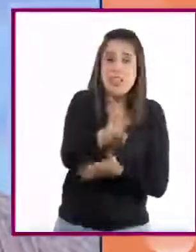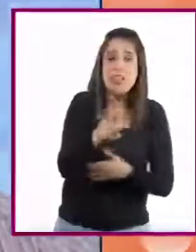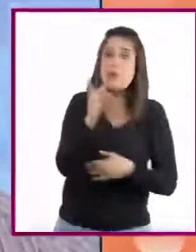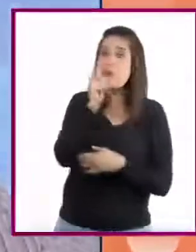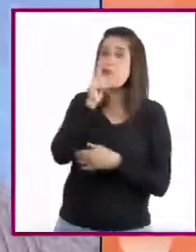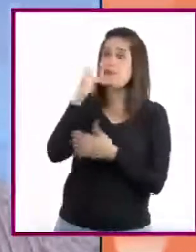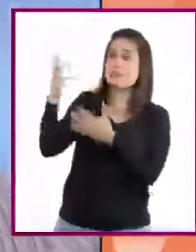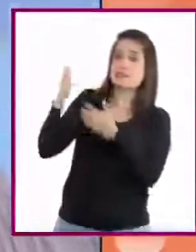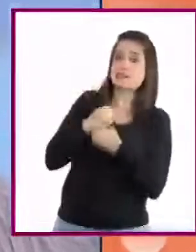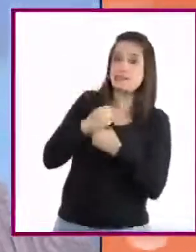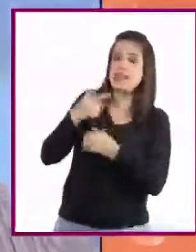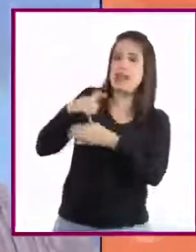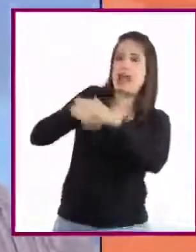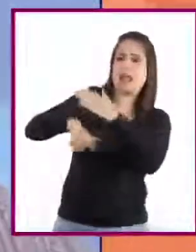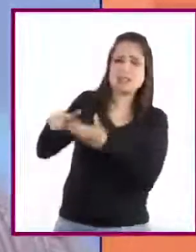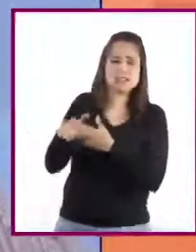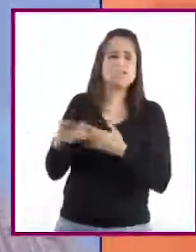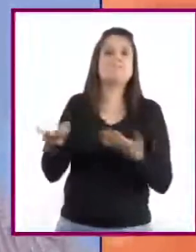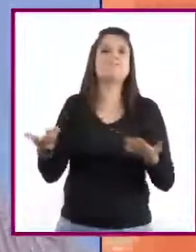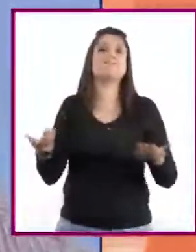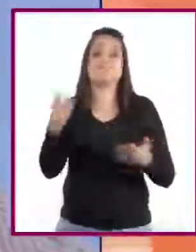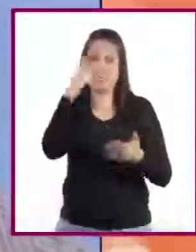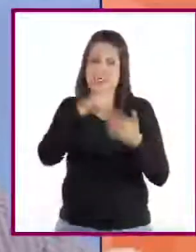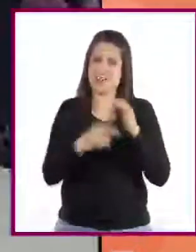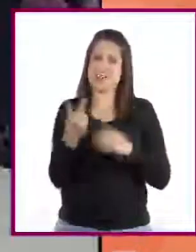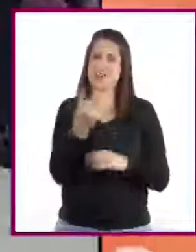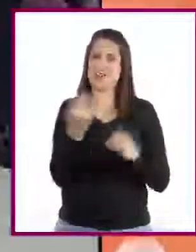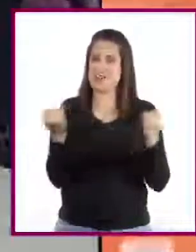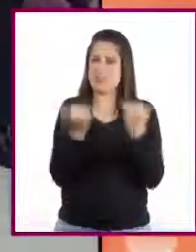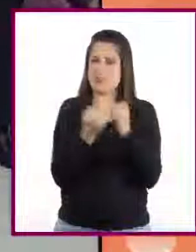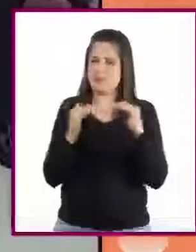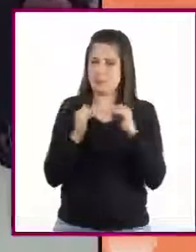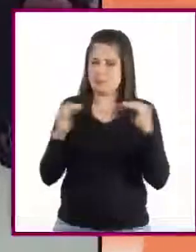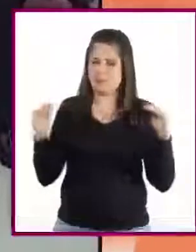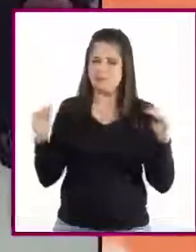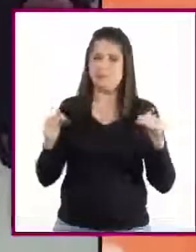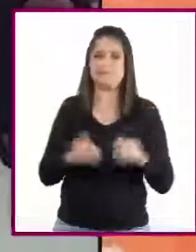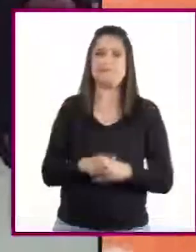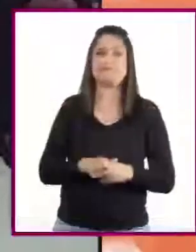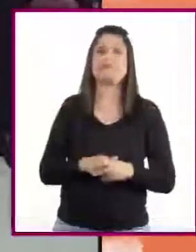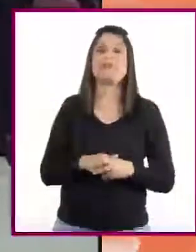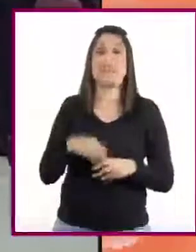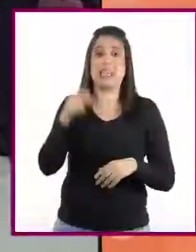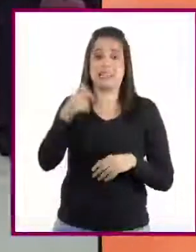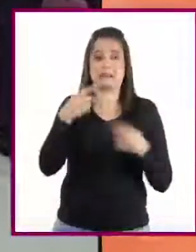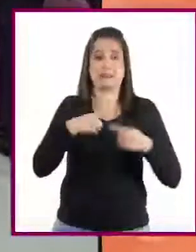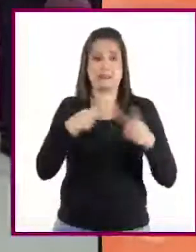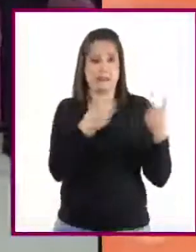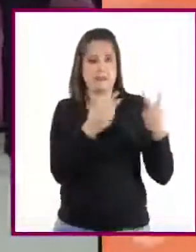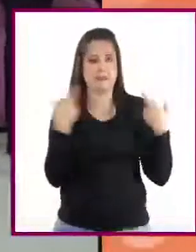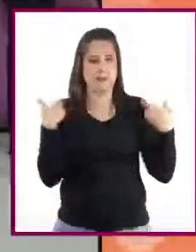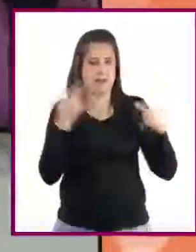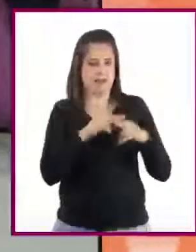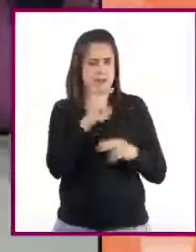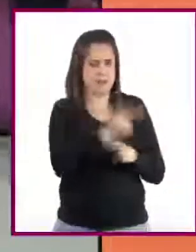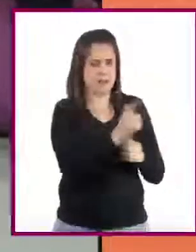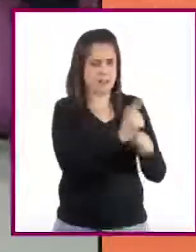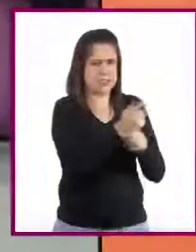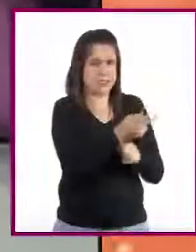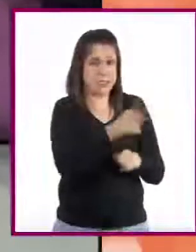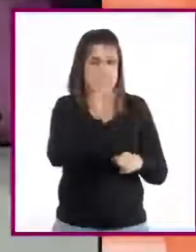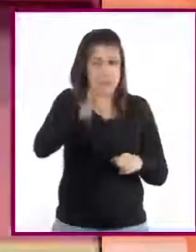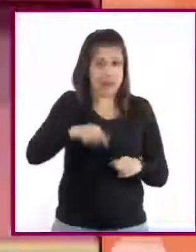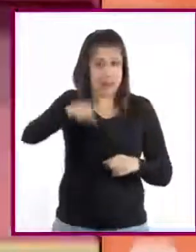soborno. Por eso yo creo que son los dos. Esto es para los especialistas. ¿Vivimos en un Estado de Derecho